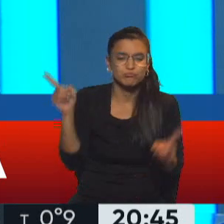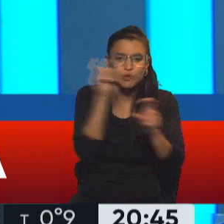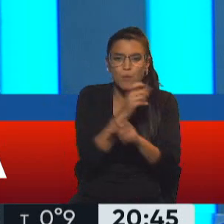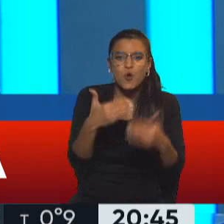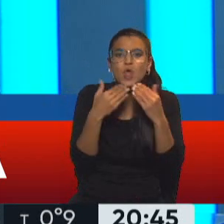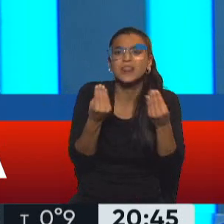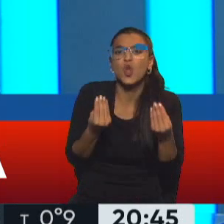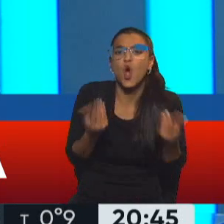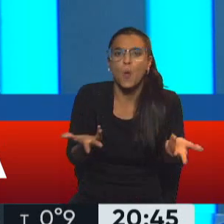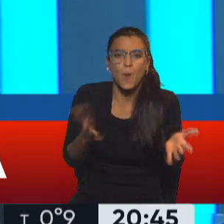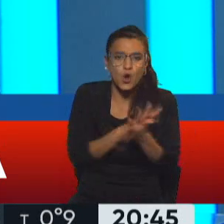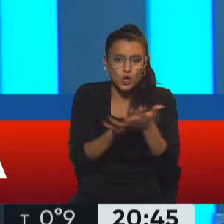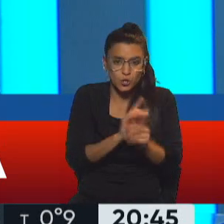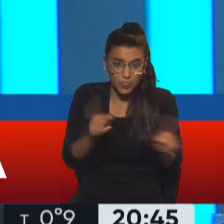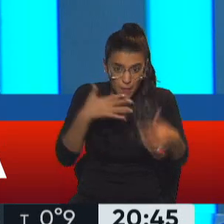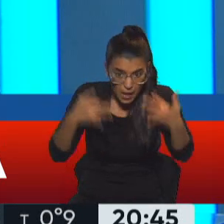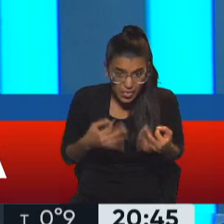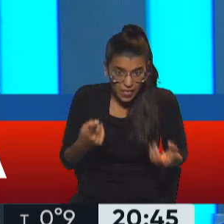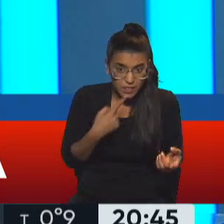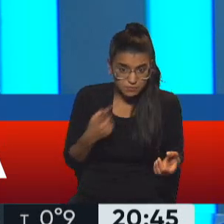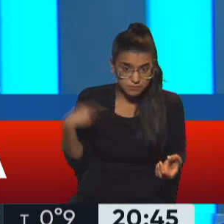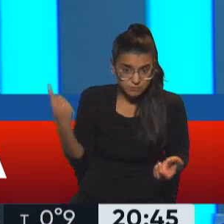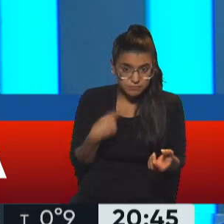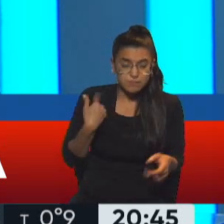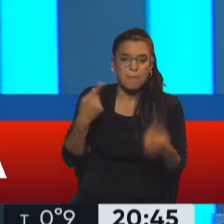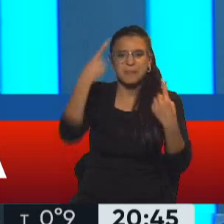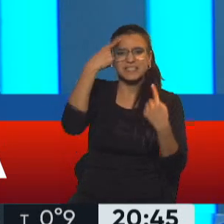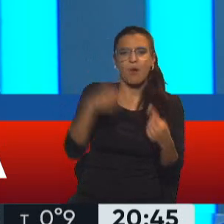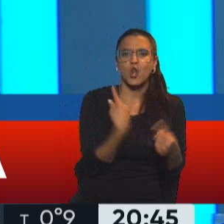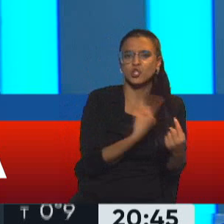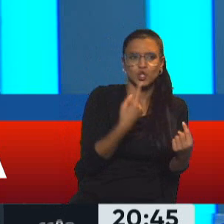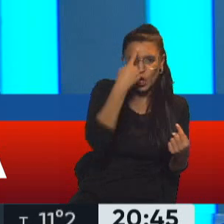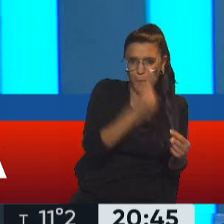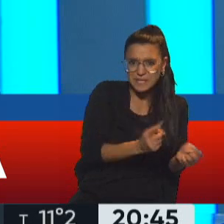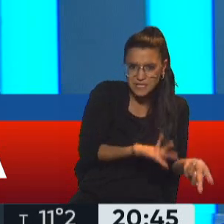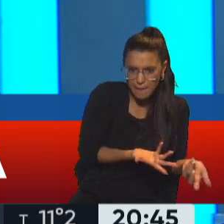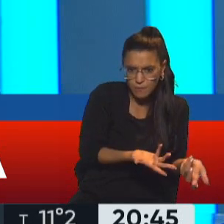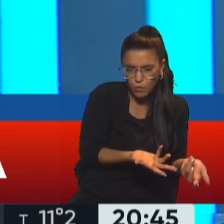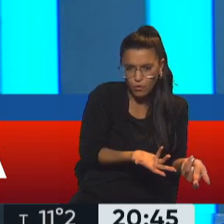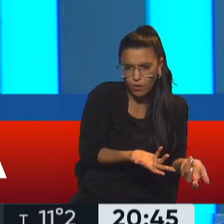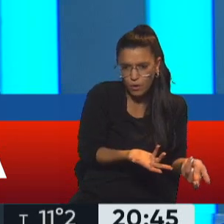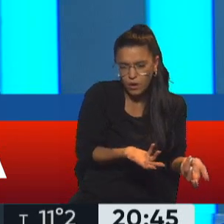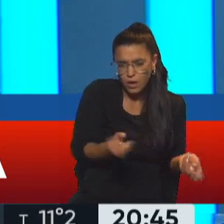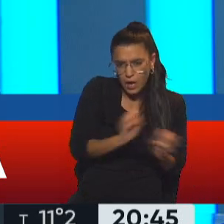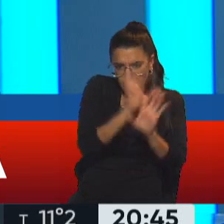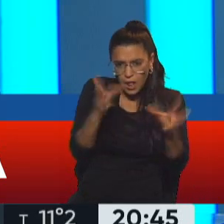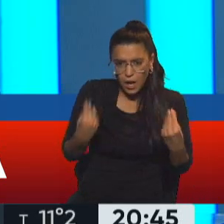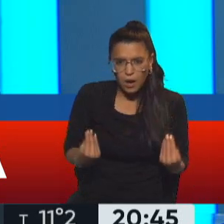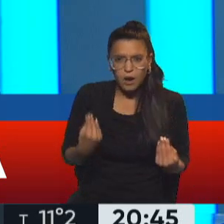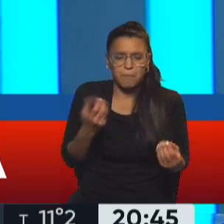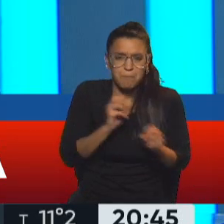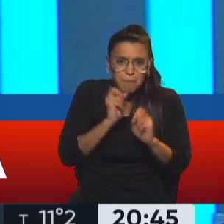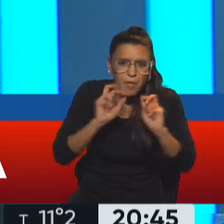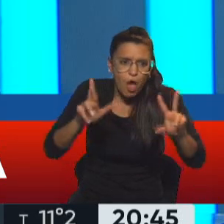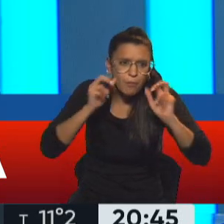lo resuelven, decía, y hablaba, de verdad, Sí. nos subestimaba. Y no, claramente no paró de empeorar